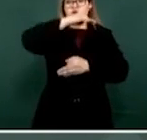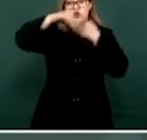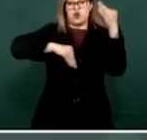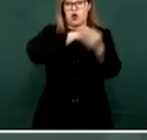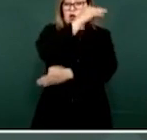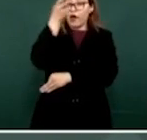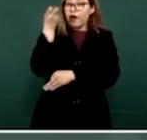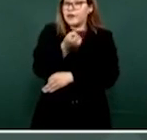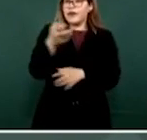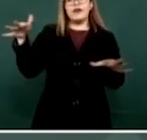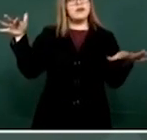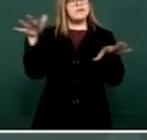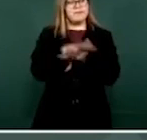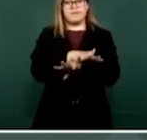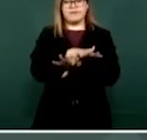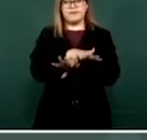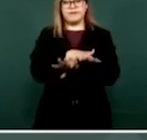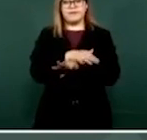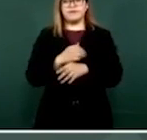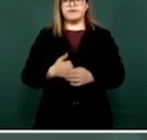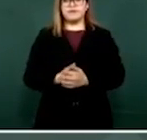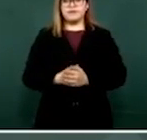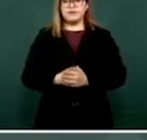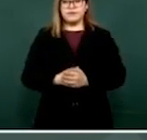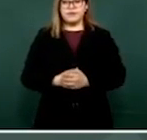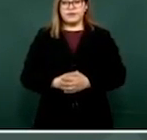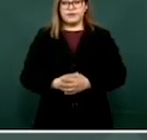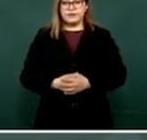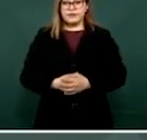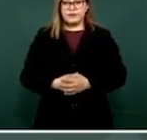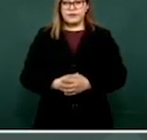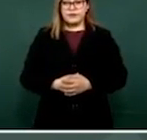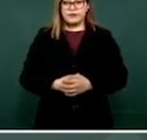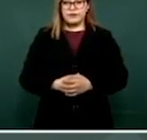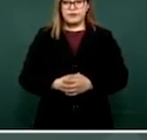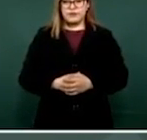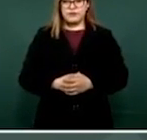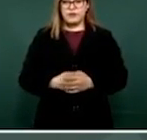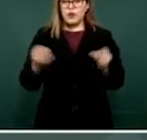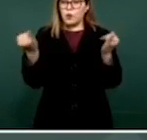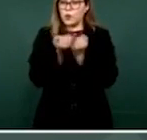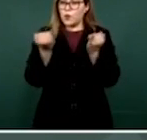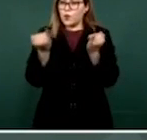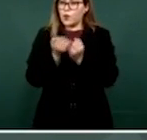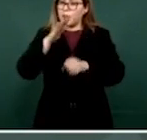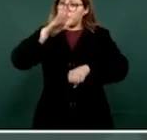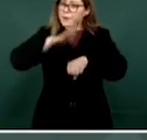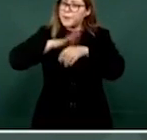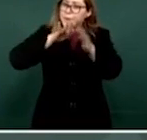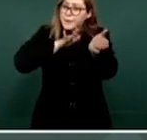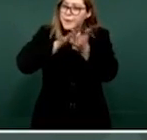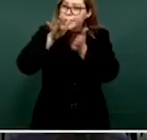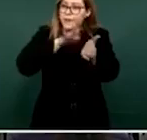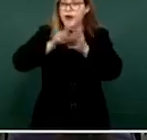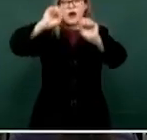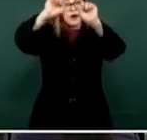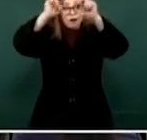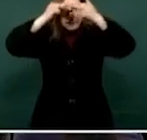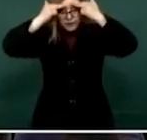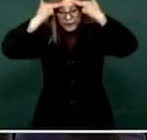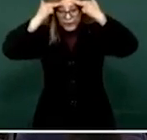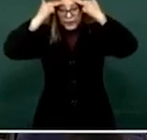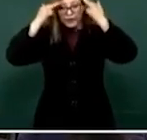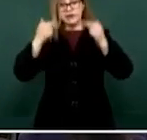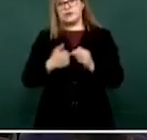cambió y sí, vamos a impulsar mucho a la Huasteca